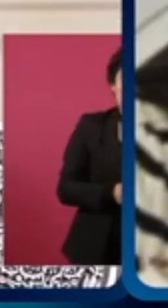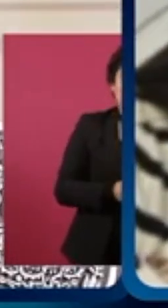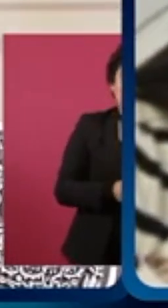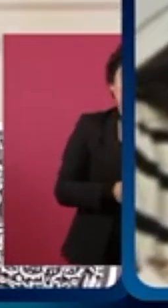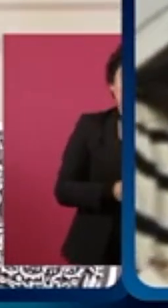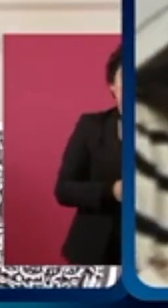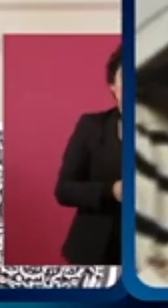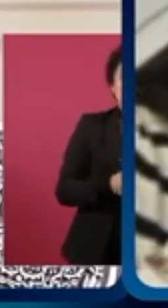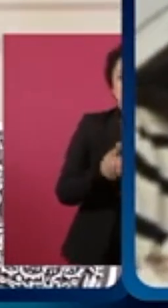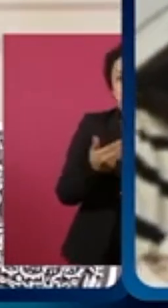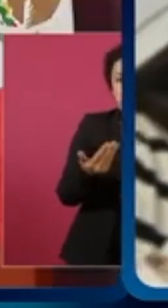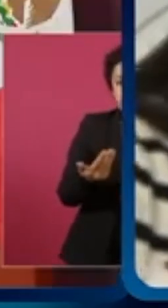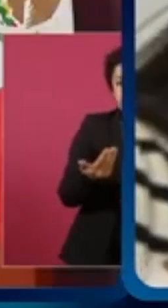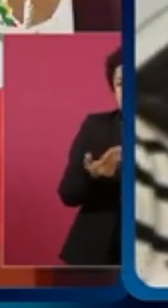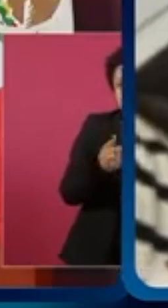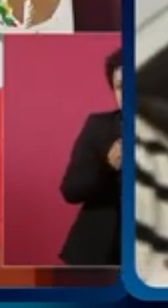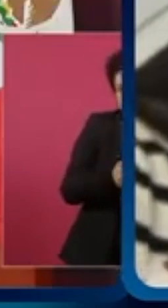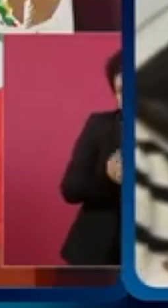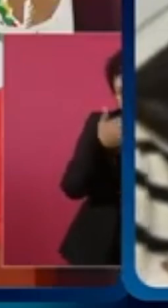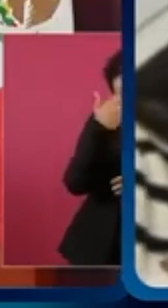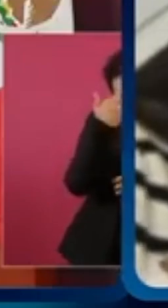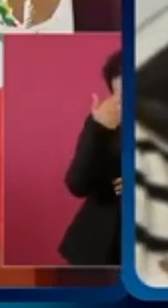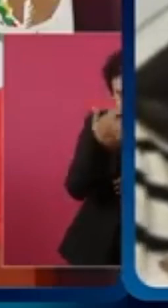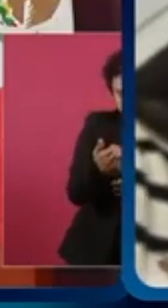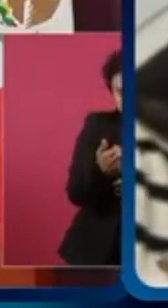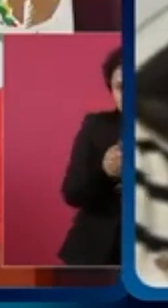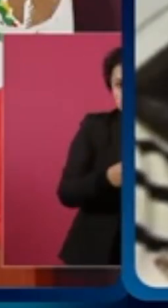o por tres razones: